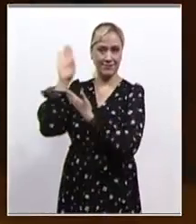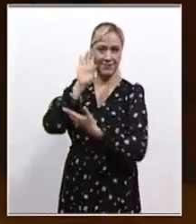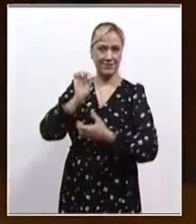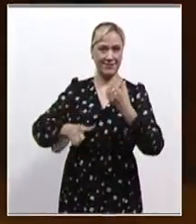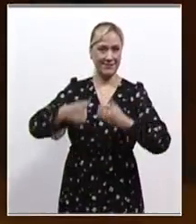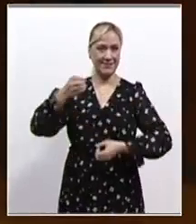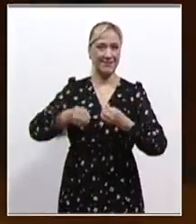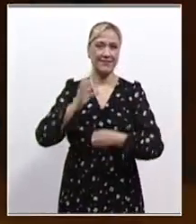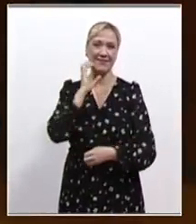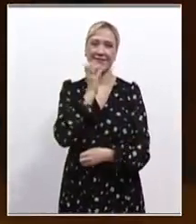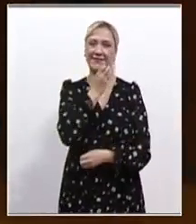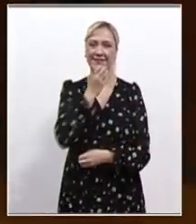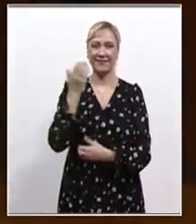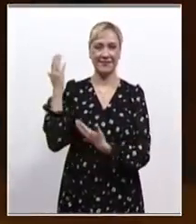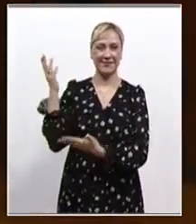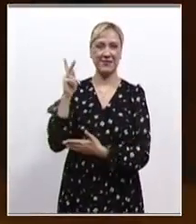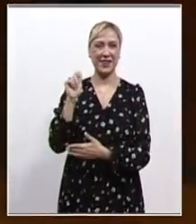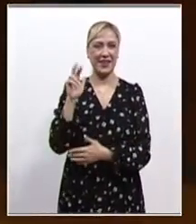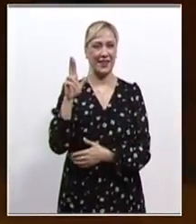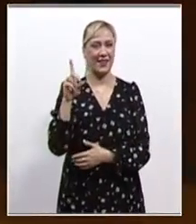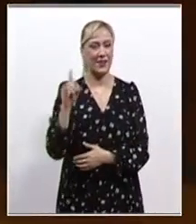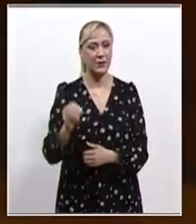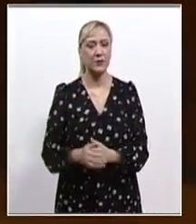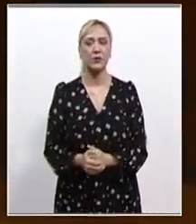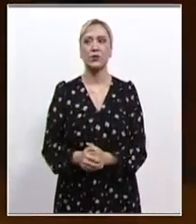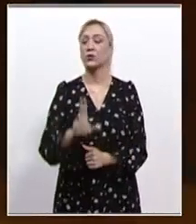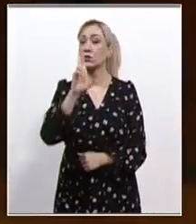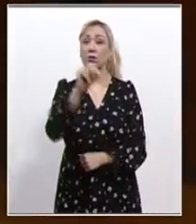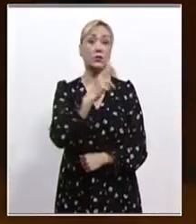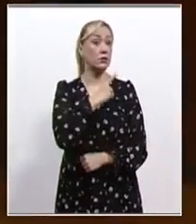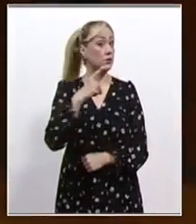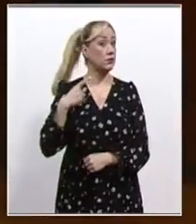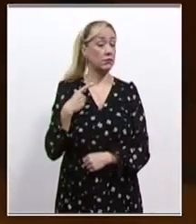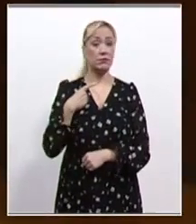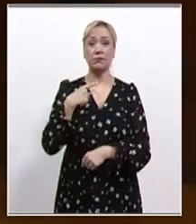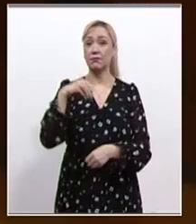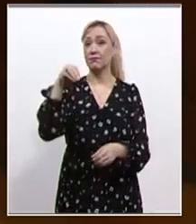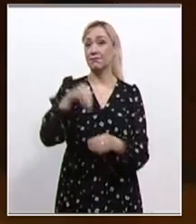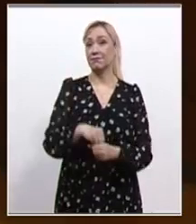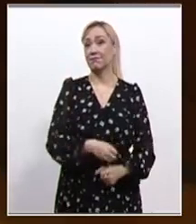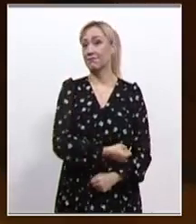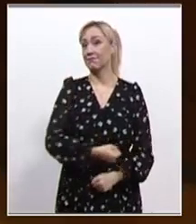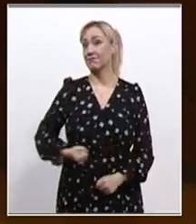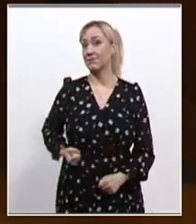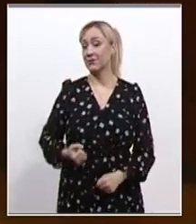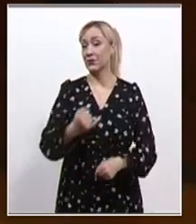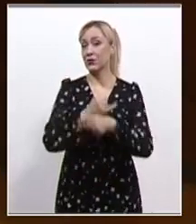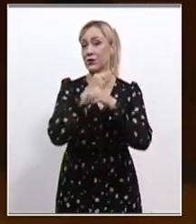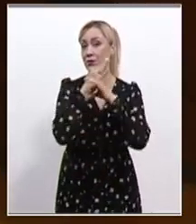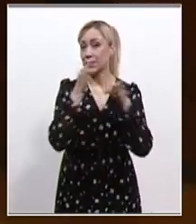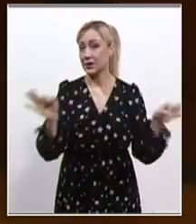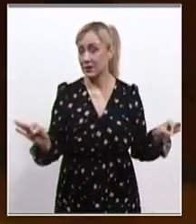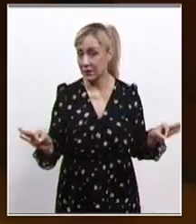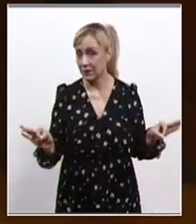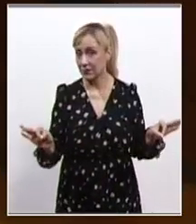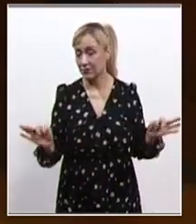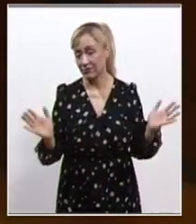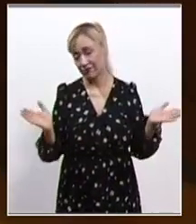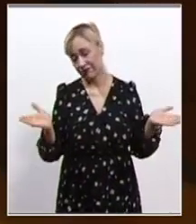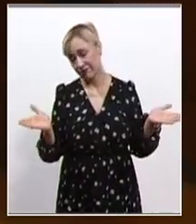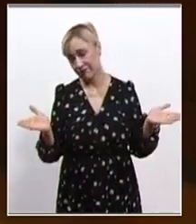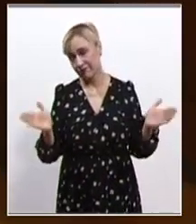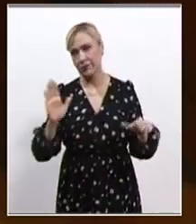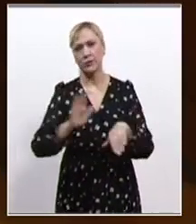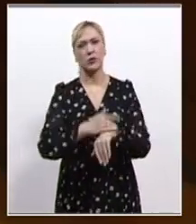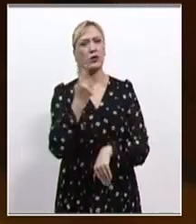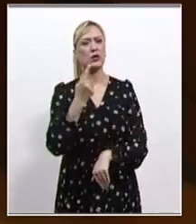La propuesta señala que la información no debe ser reservada, tomando en cuenta que divulgar la información no generaría un